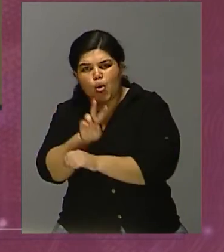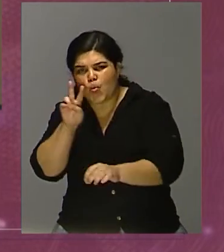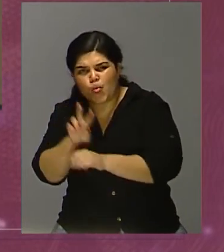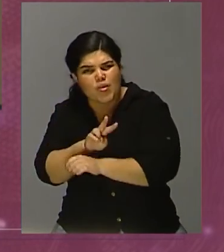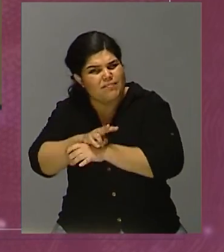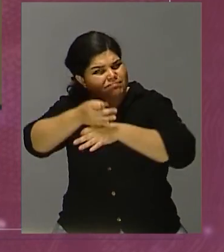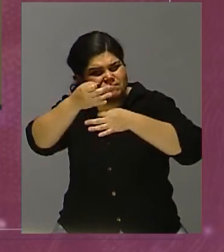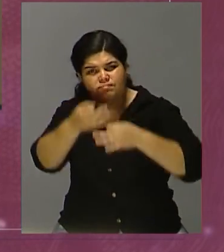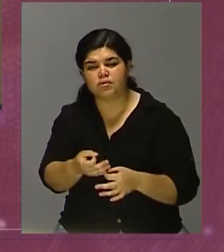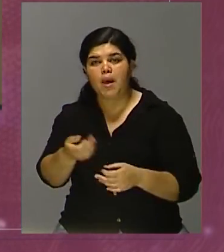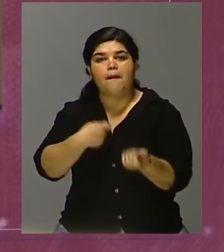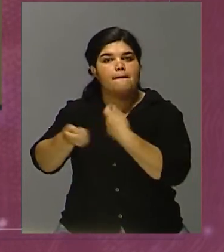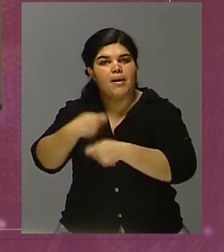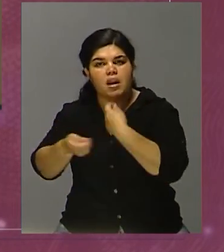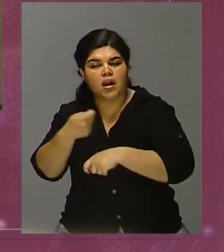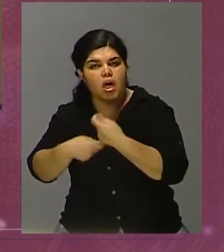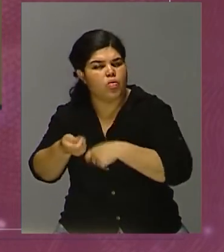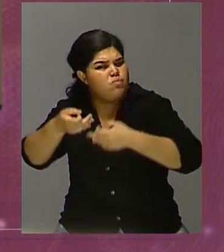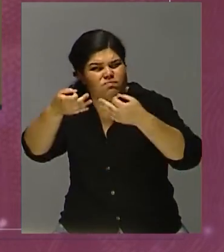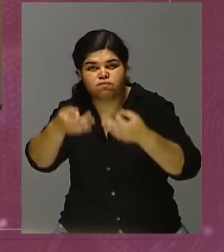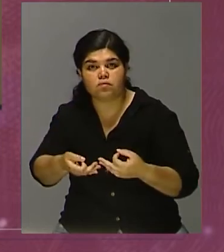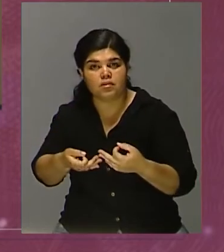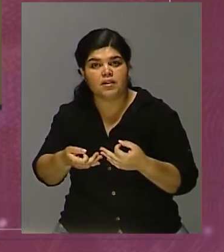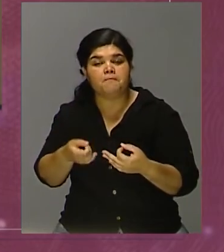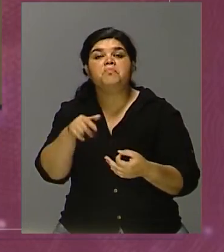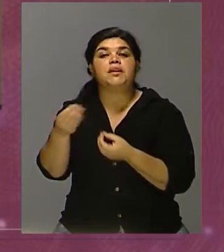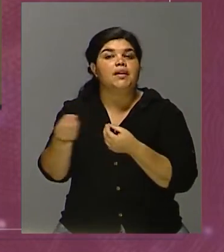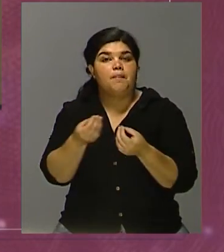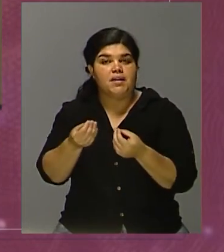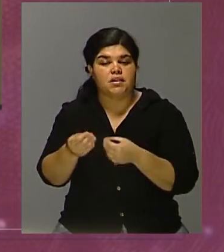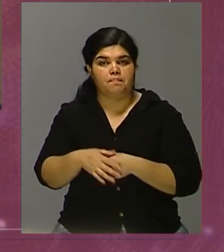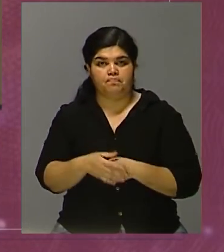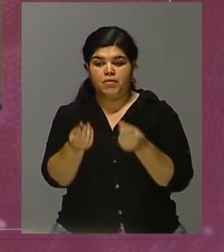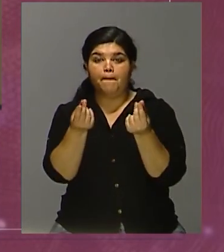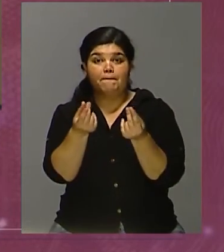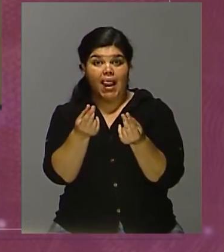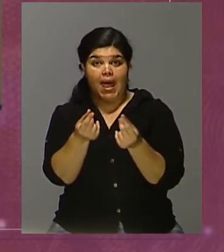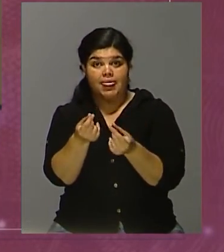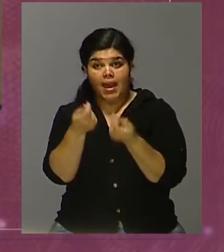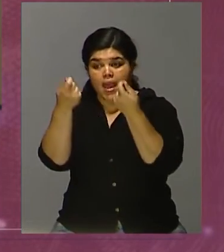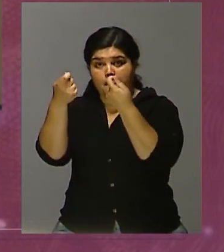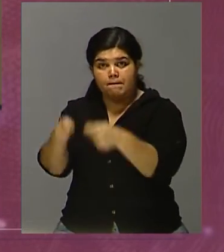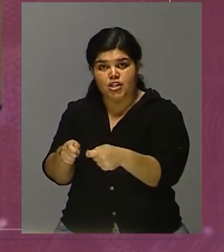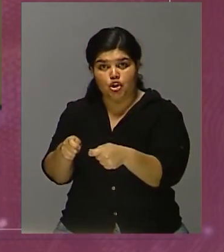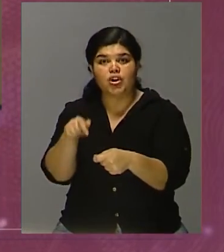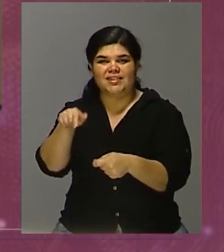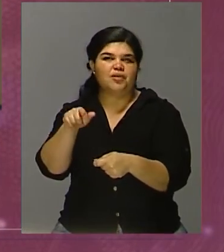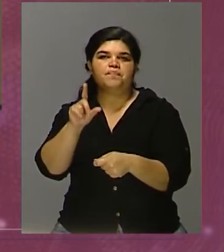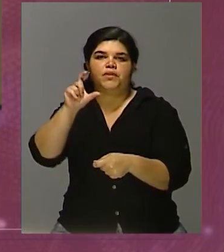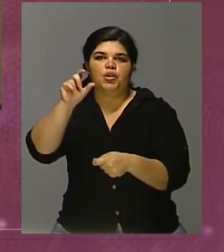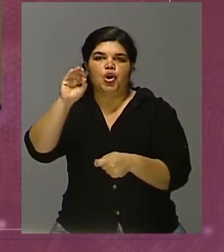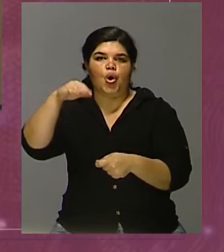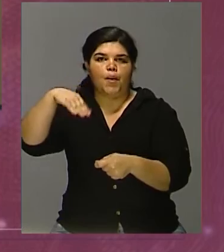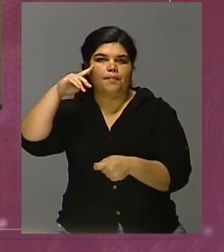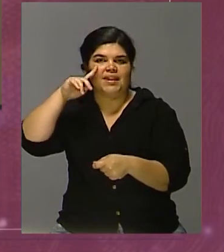el mercado de valores está tan regulado, todo el dinero que se introduce en inversión en una cuenta comitente tiene que estar